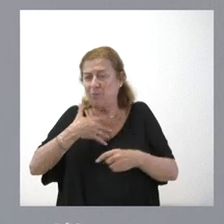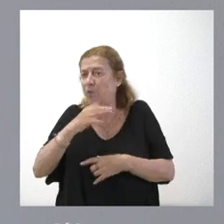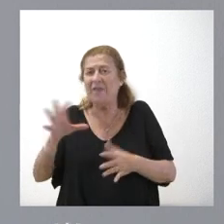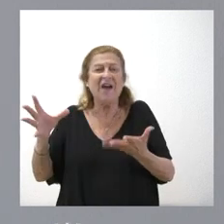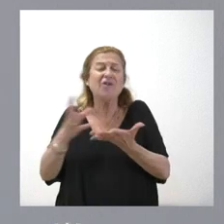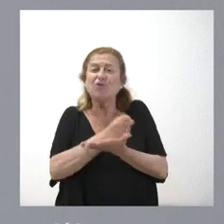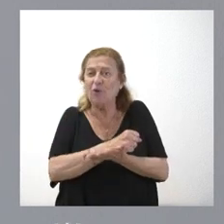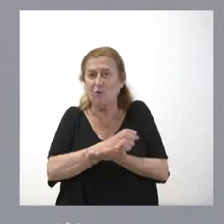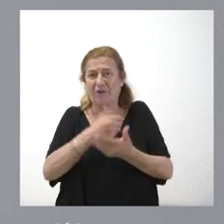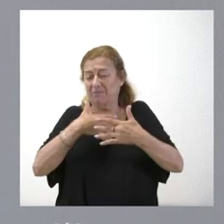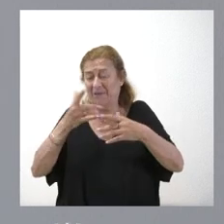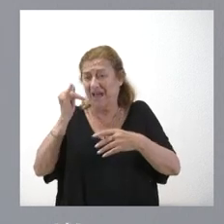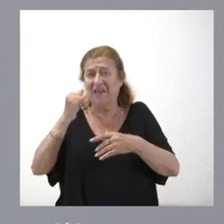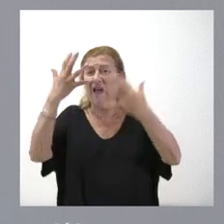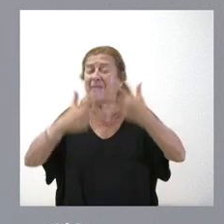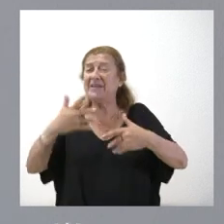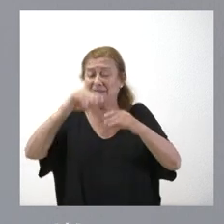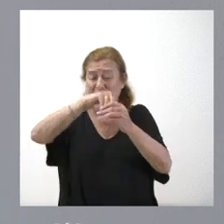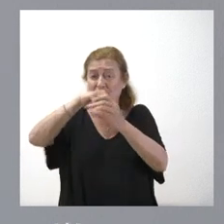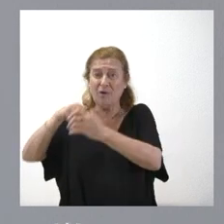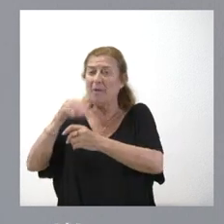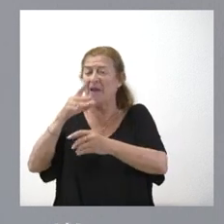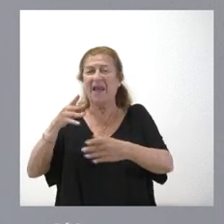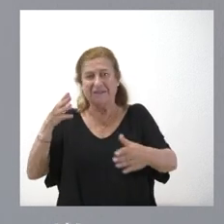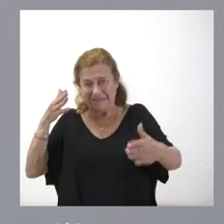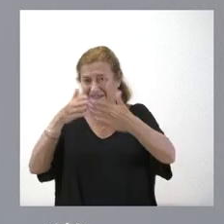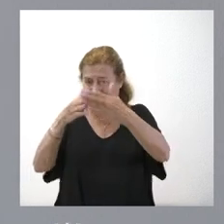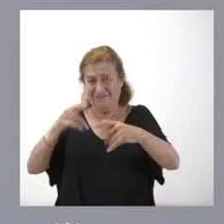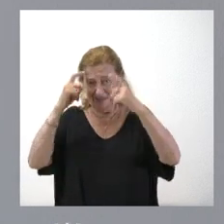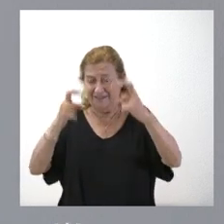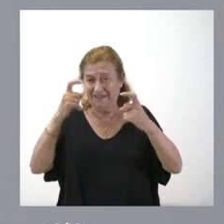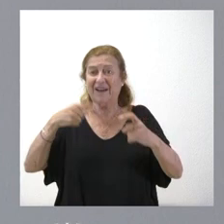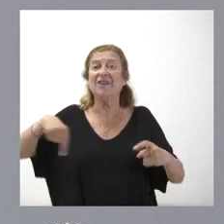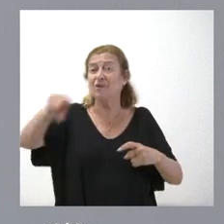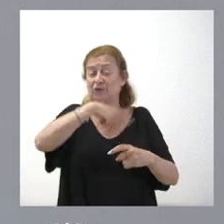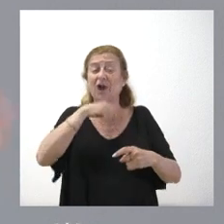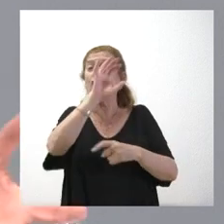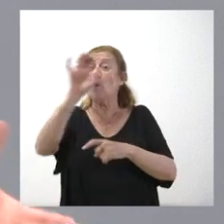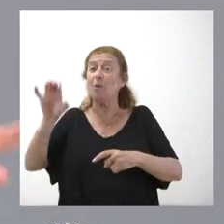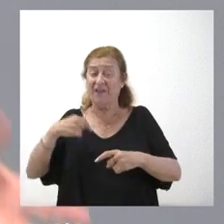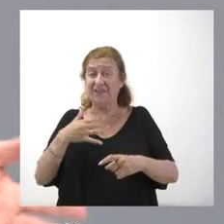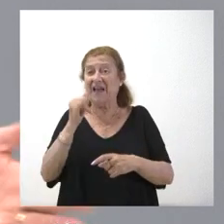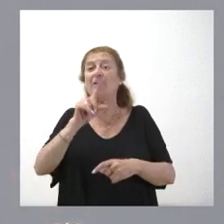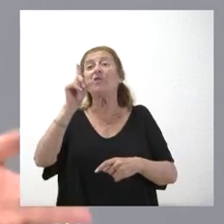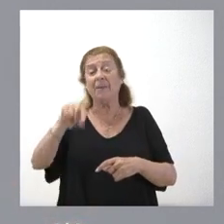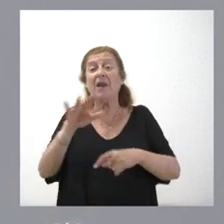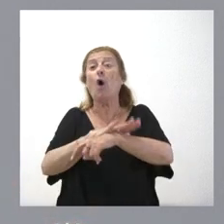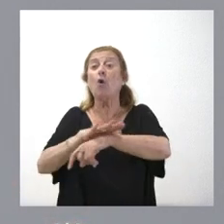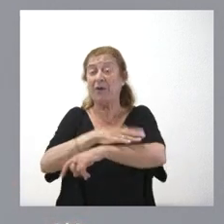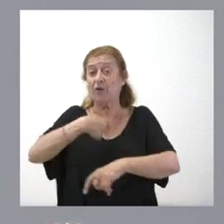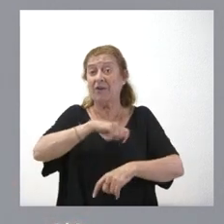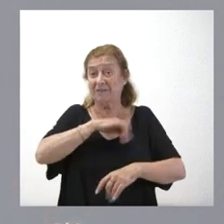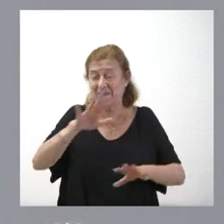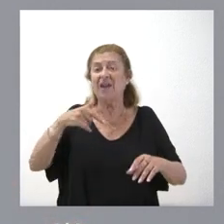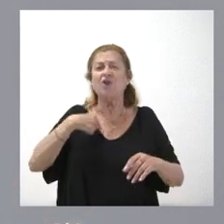medios de los que disponen las administraciones para abordar esta cuestión las que disponemos las comunidades autónomas pero también las que dispone el gobierno de España yo le he